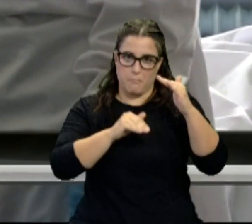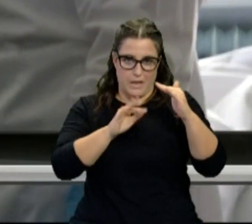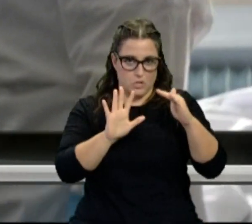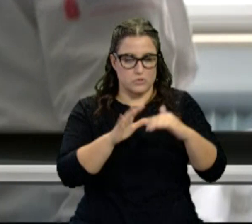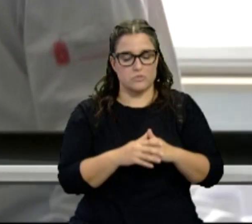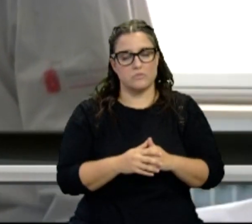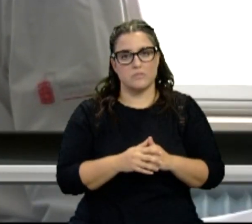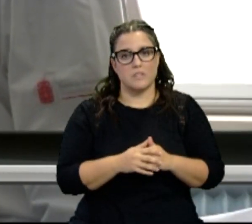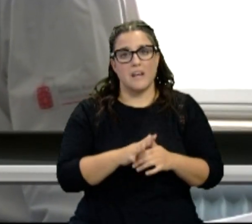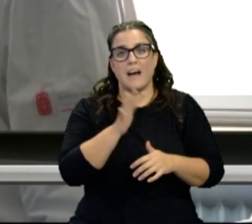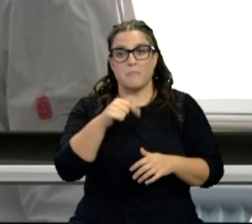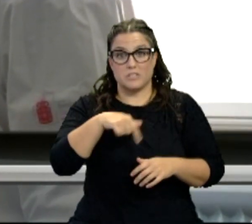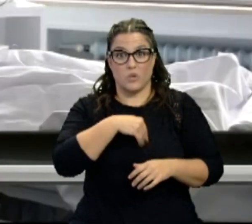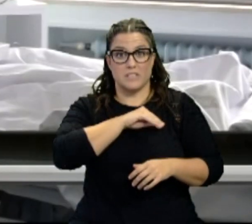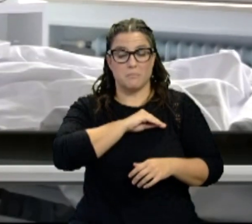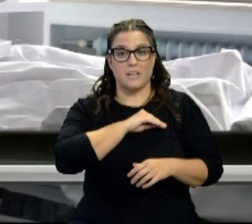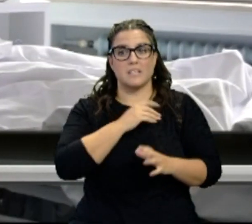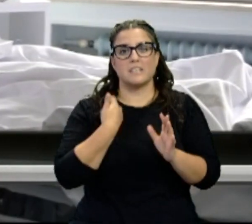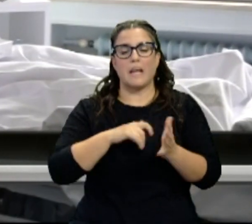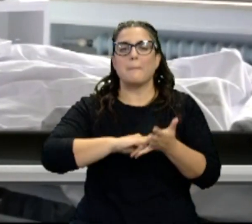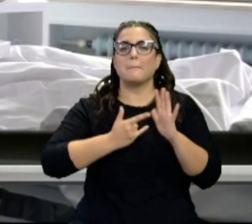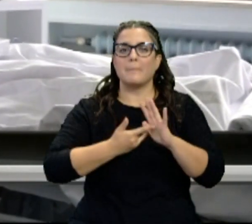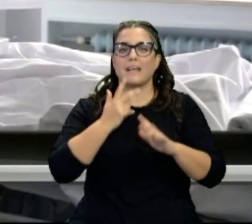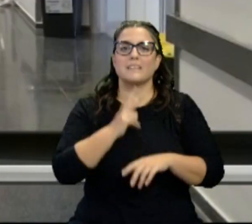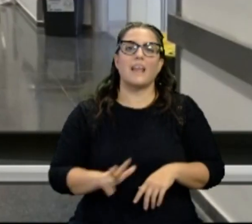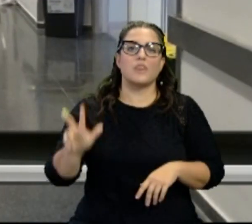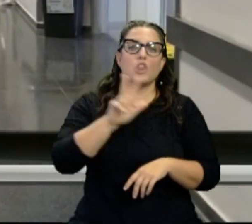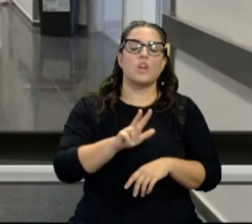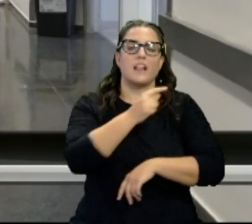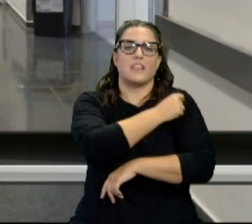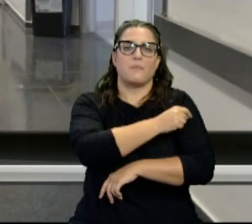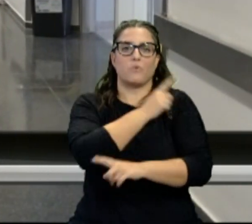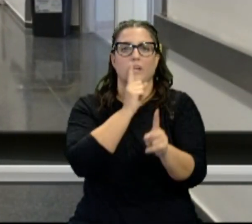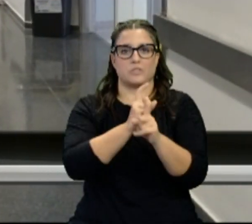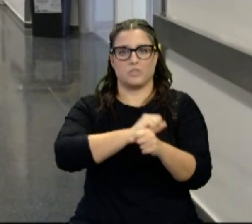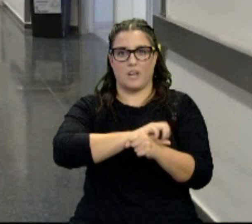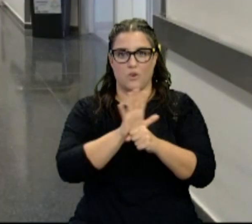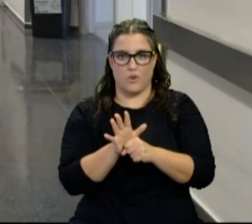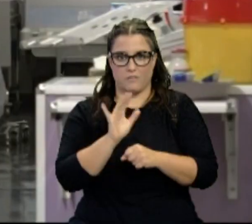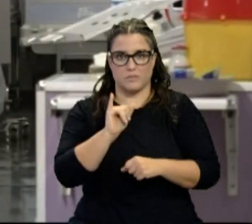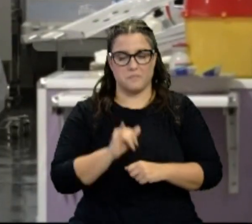Además, hoy España ya tiene su plan nacional de vacunas contra el coronavirus.